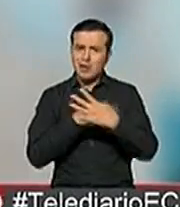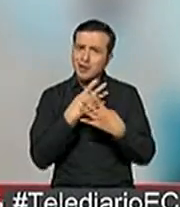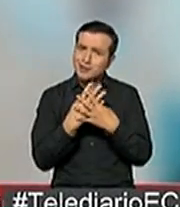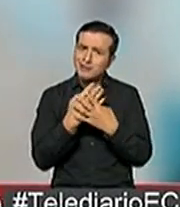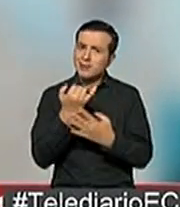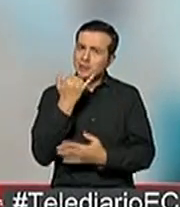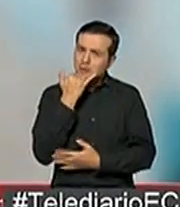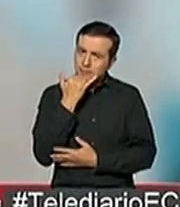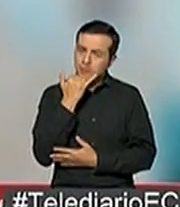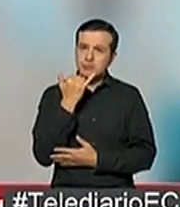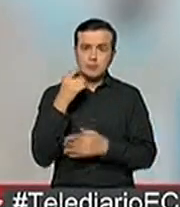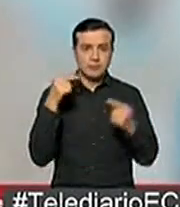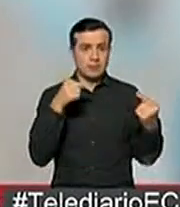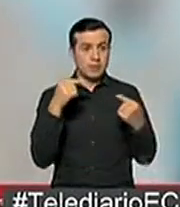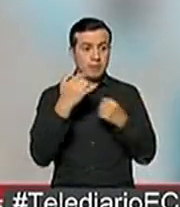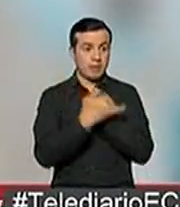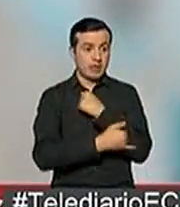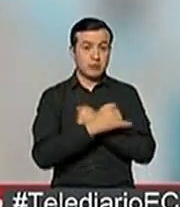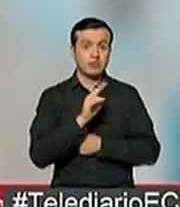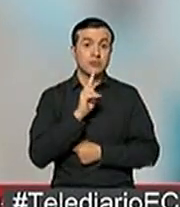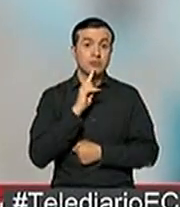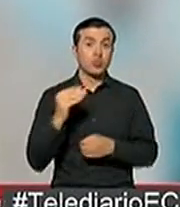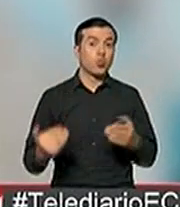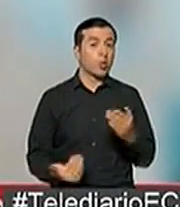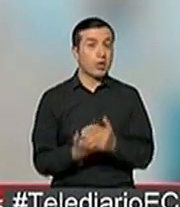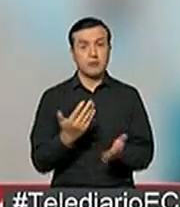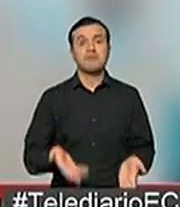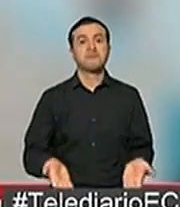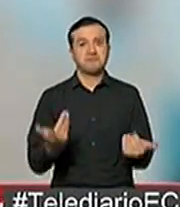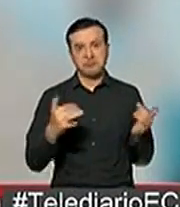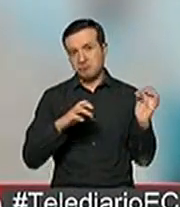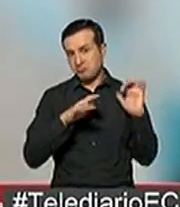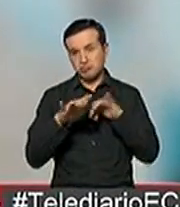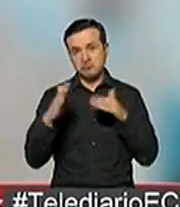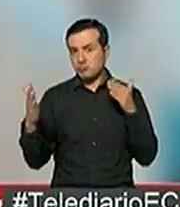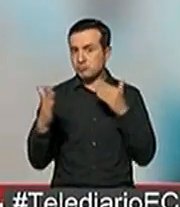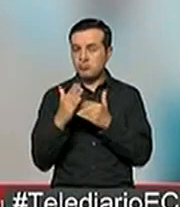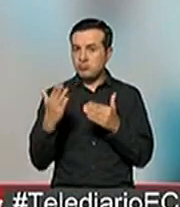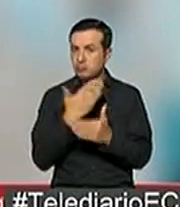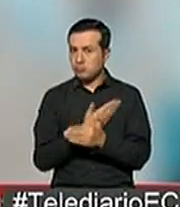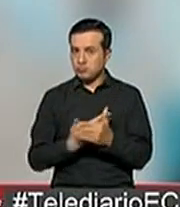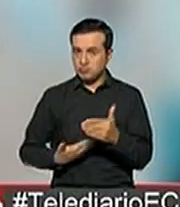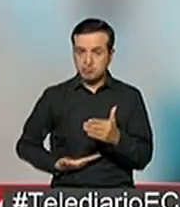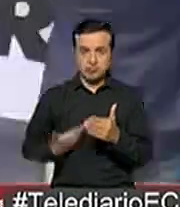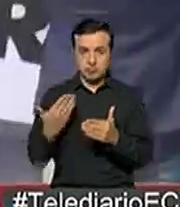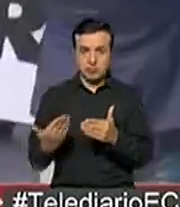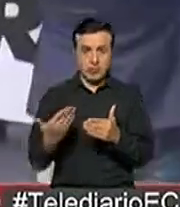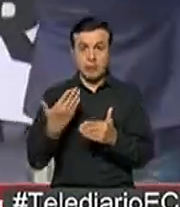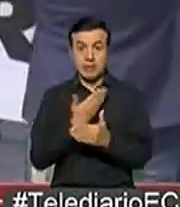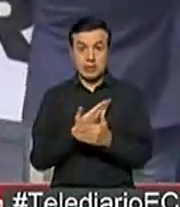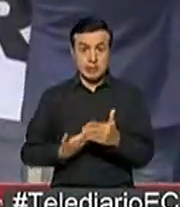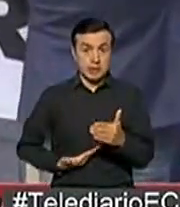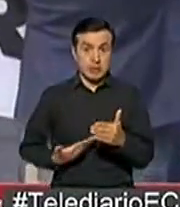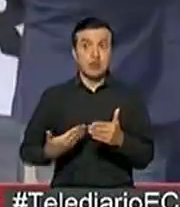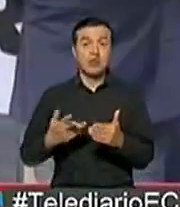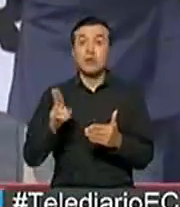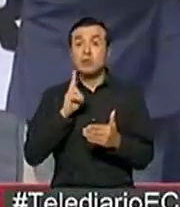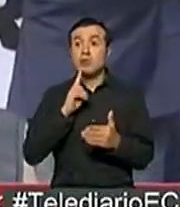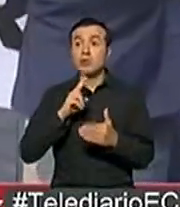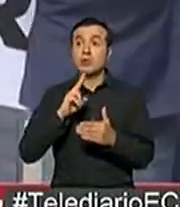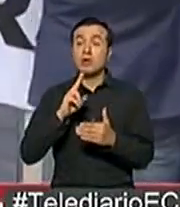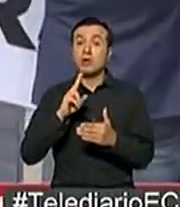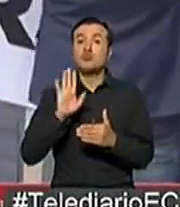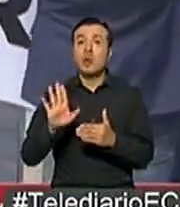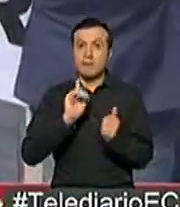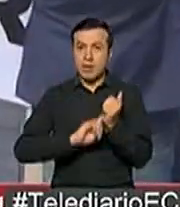mientras que la oposición hondureña convoca nuevas manifestaciones en contra del mandatario juan antonio hernández podría ser condenado a una pena